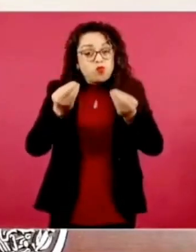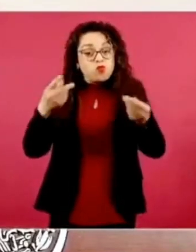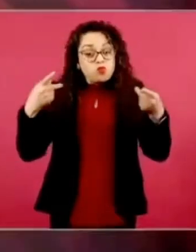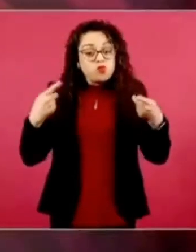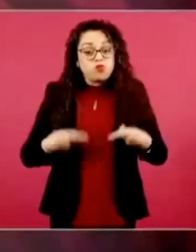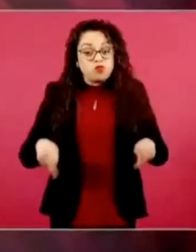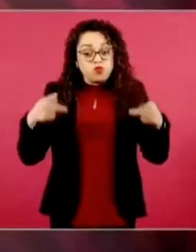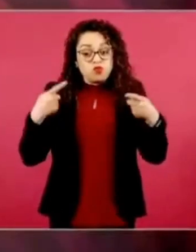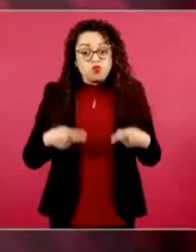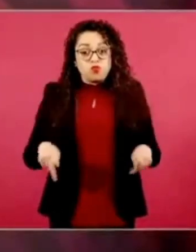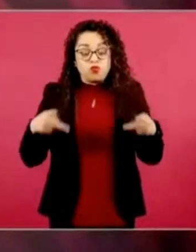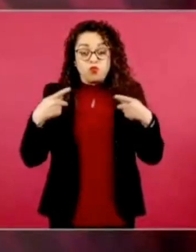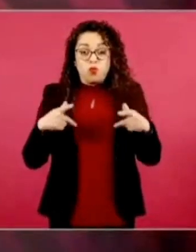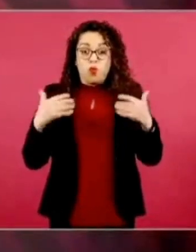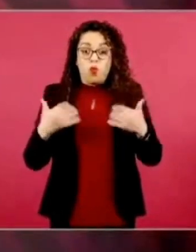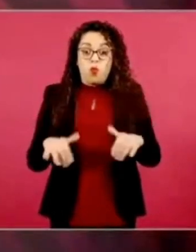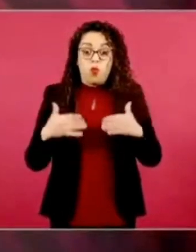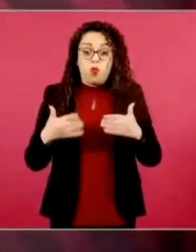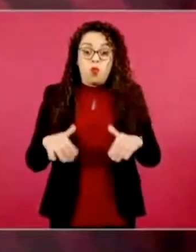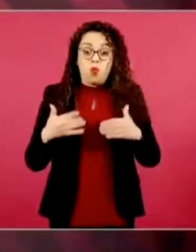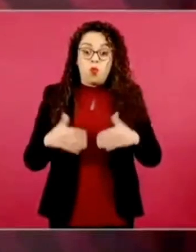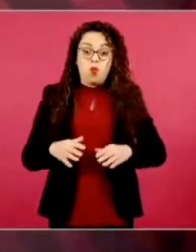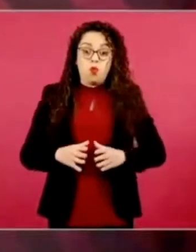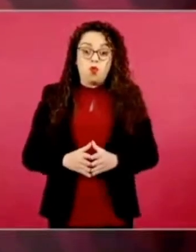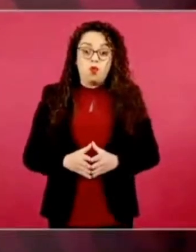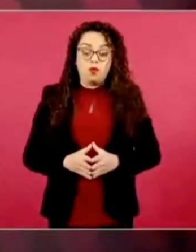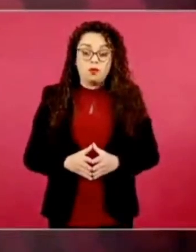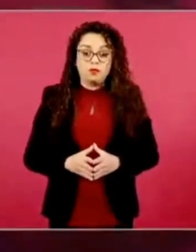no lo llenáramos, no